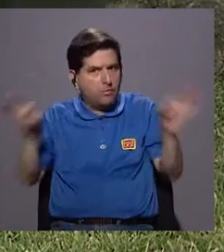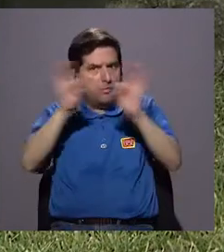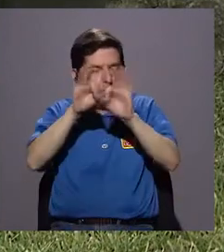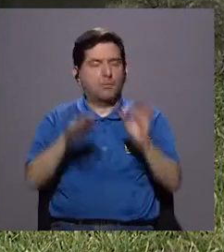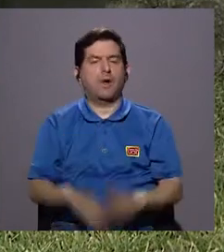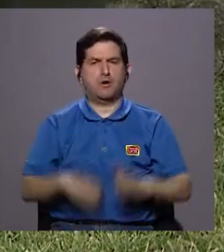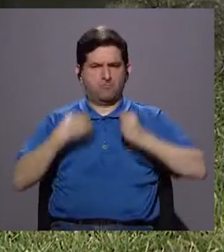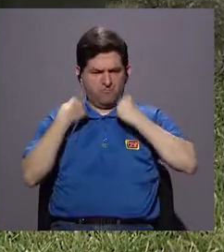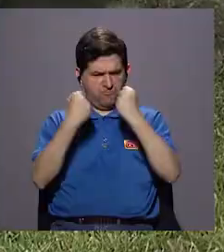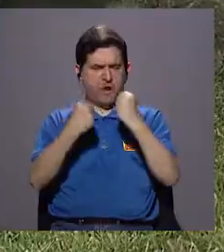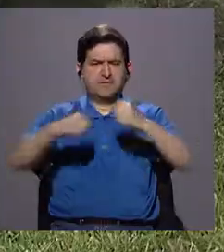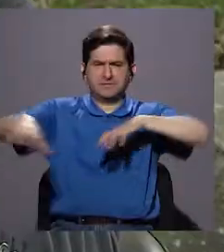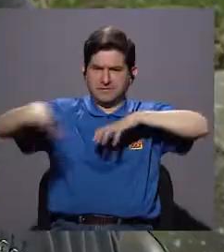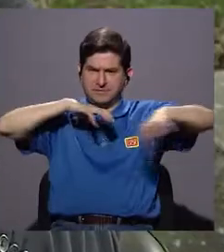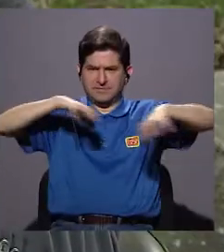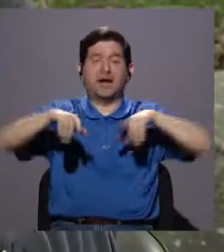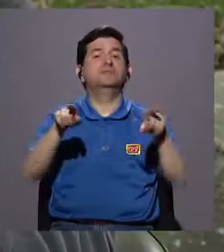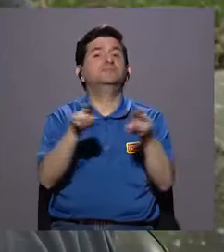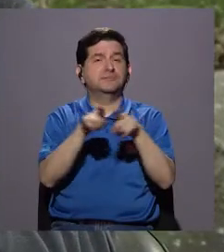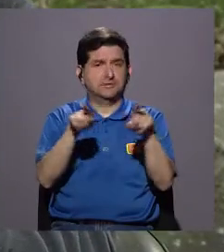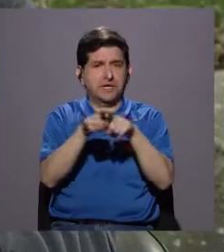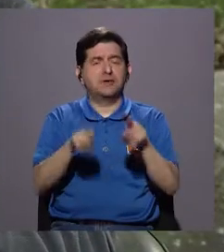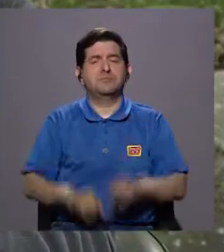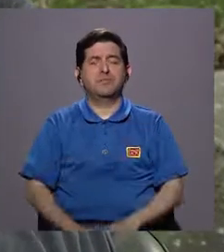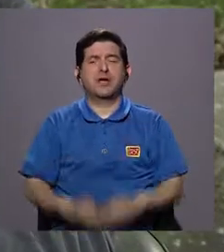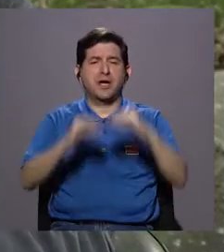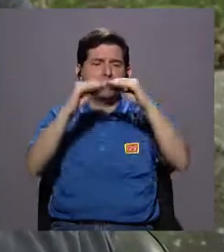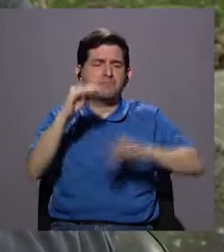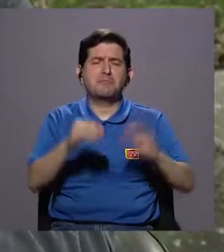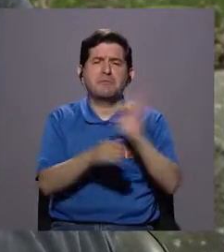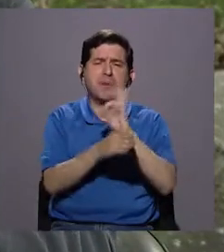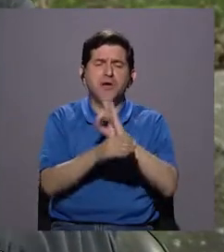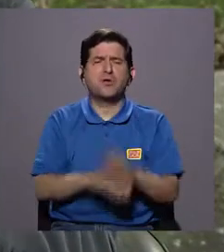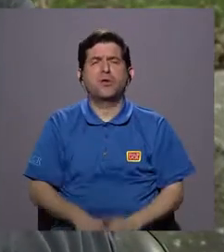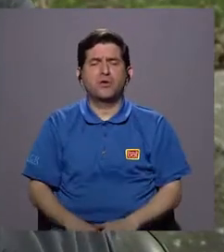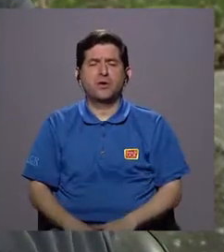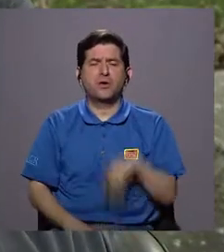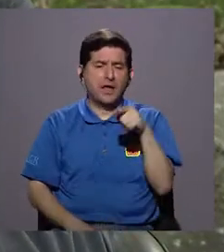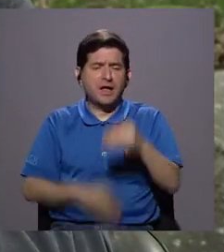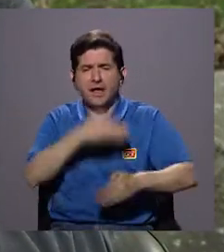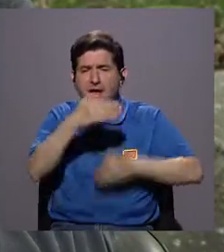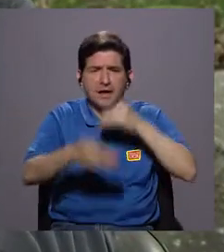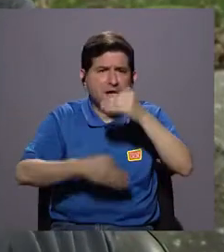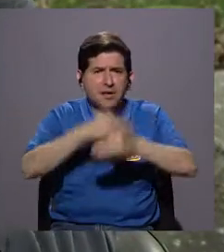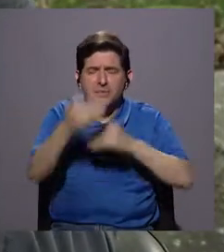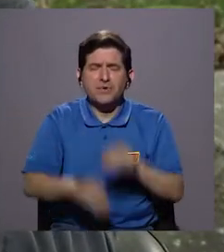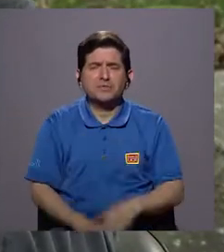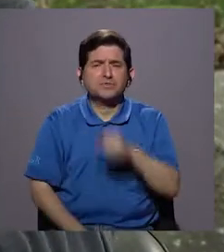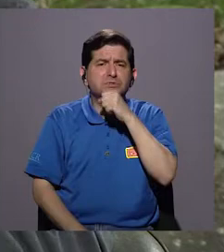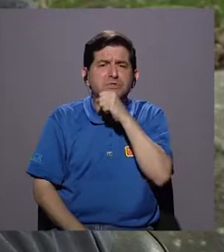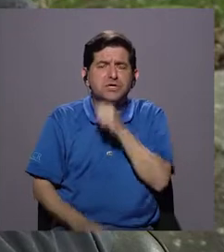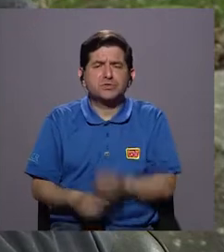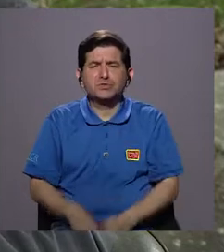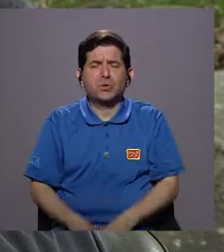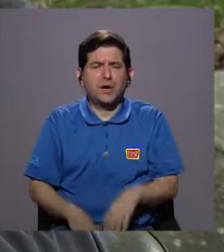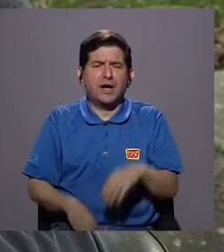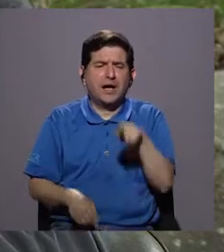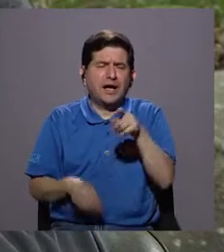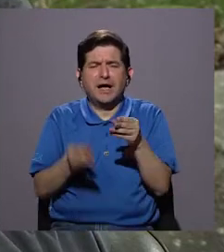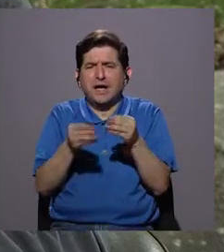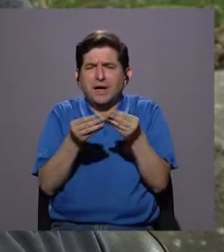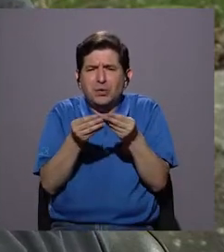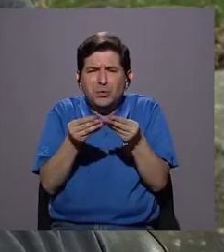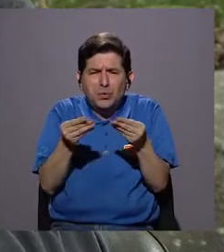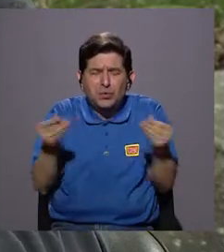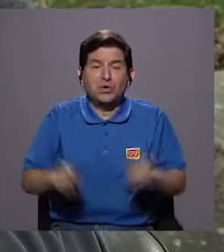nuestra fuerza y nuestra movilidad, también va perdiendo función y se va desgastando con el proceso de envejecimiento. Y nos puede llevar a una